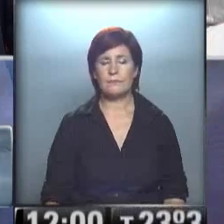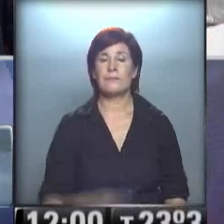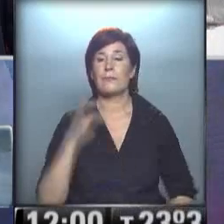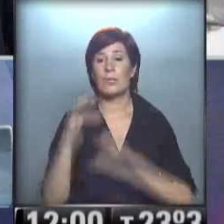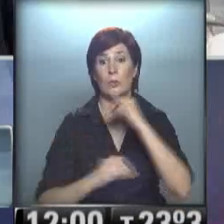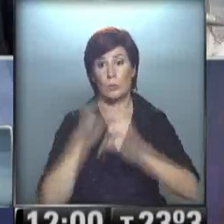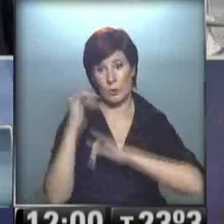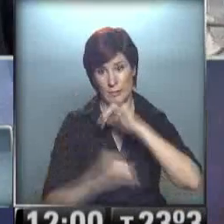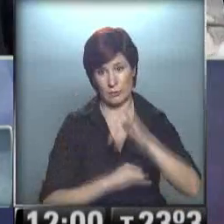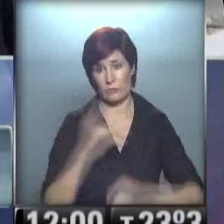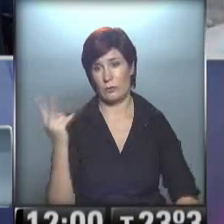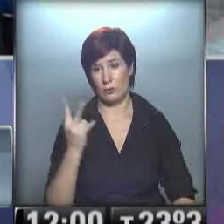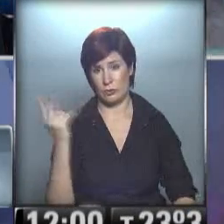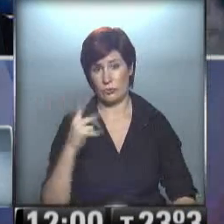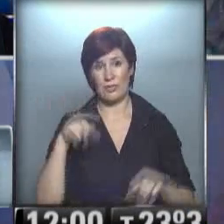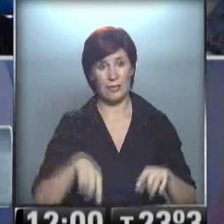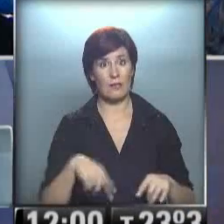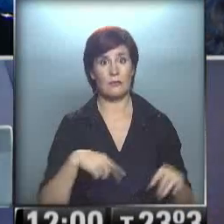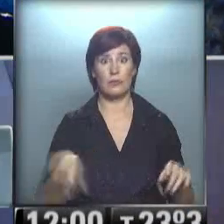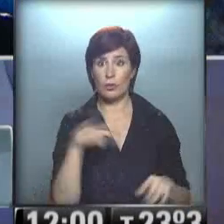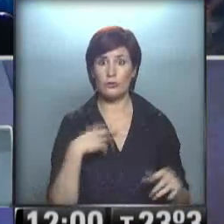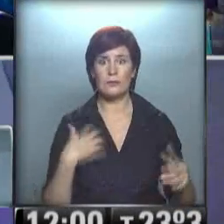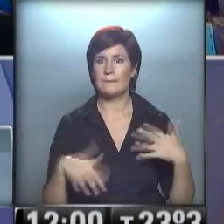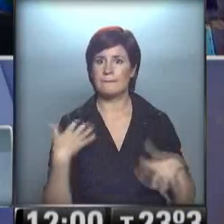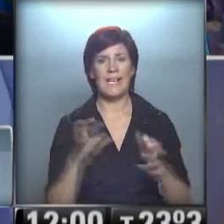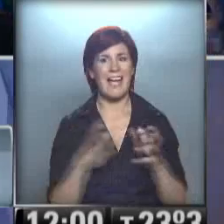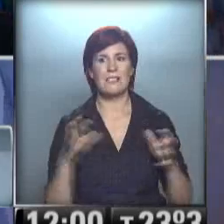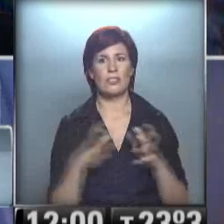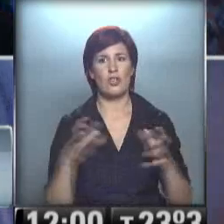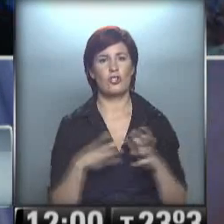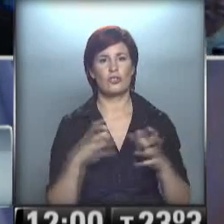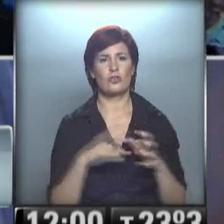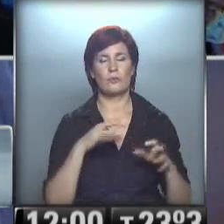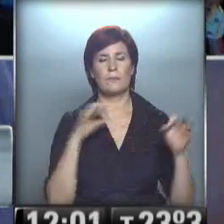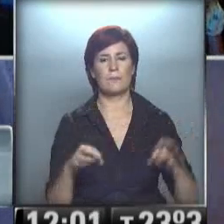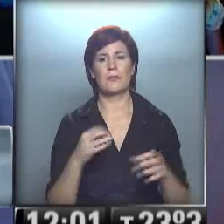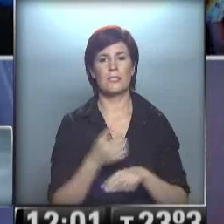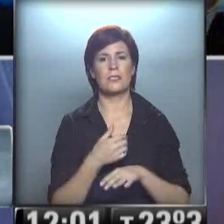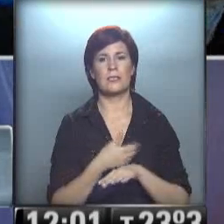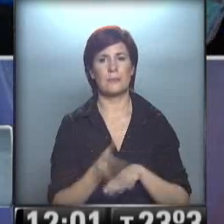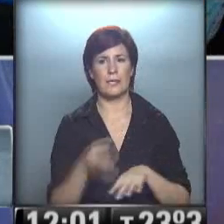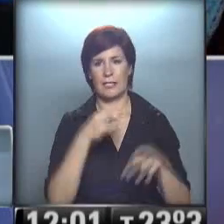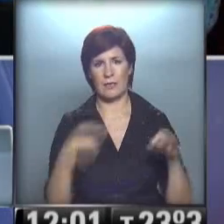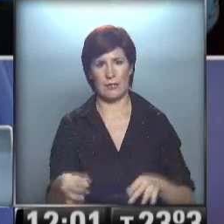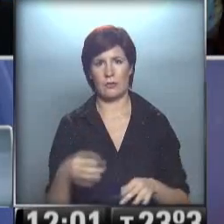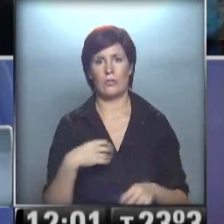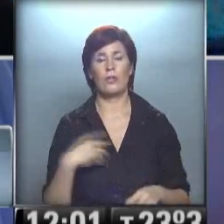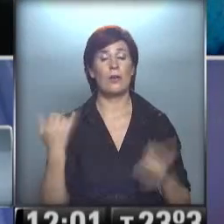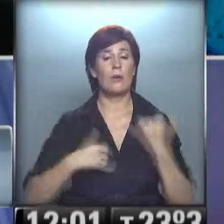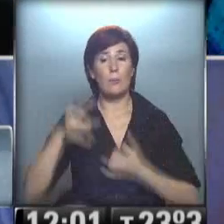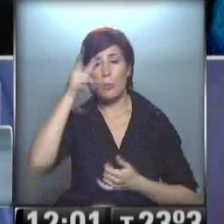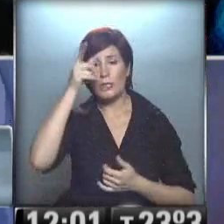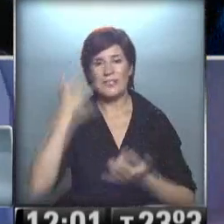Alejandro, Agustina, la expectativa crece y va a crecer aún más en los últimos minutos porque, según información de la Policía Federal, la